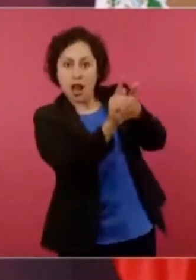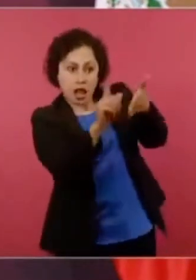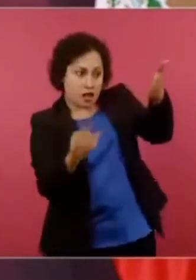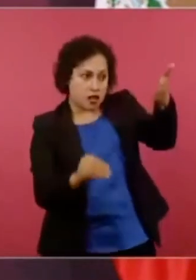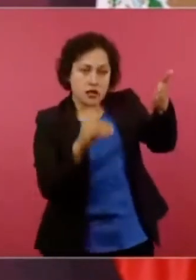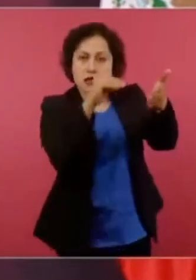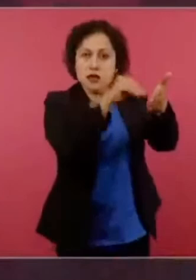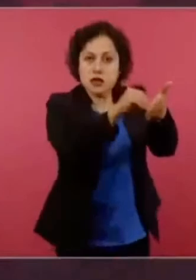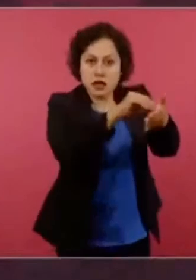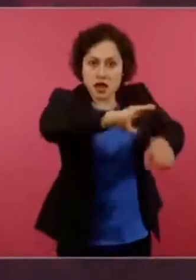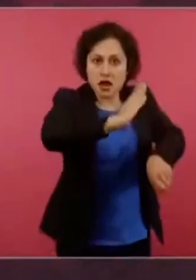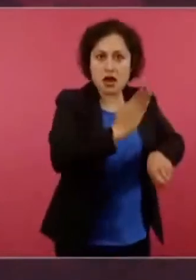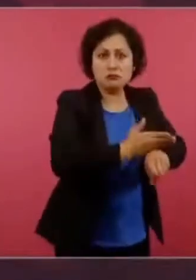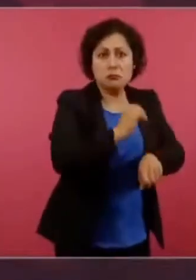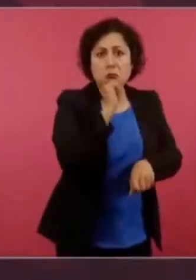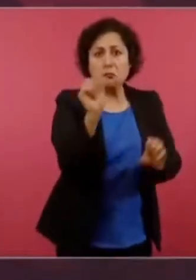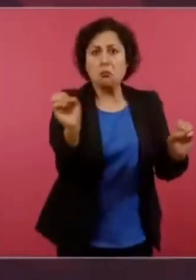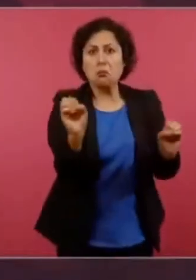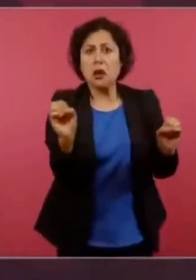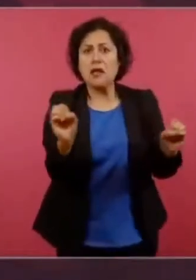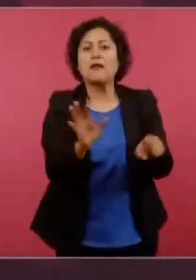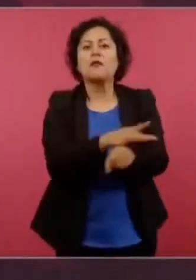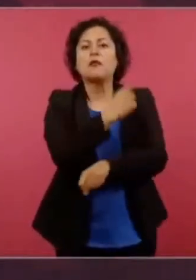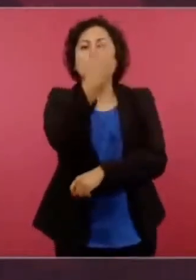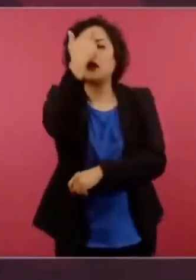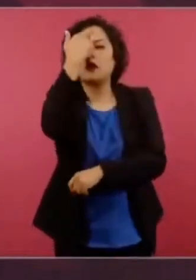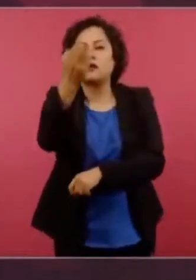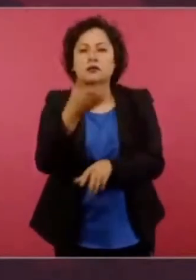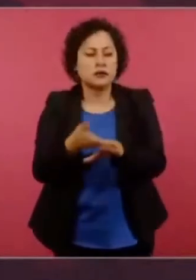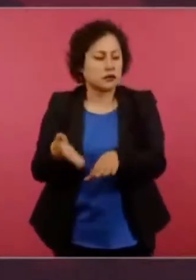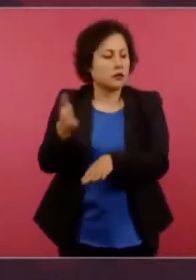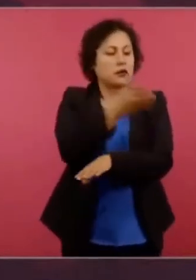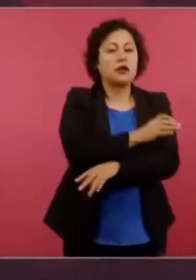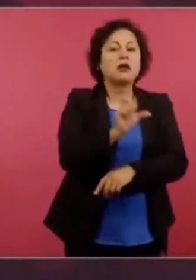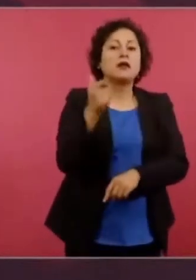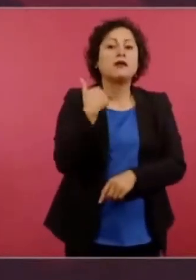porque Salinas modificó el Código Penal